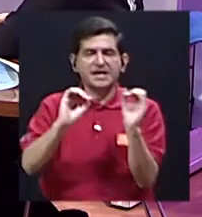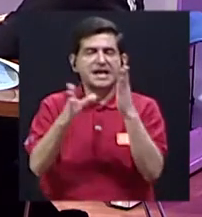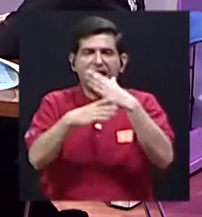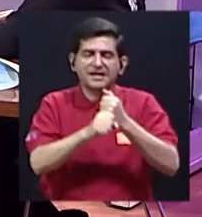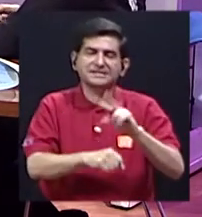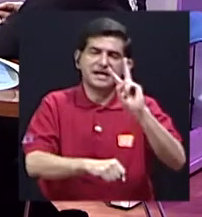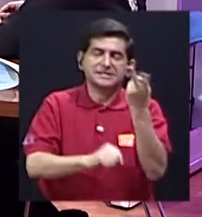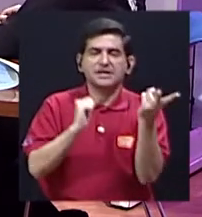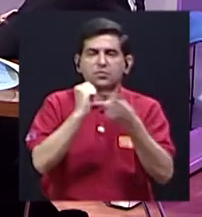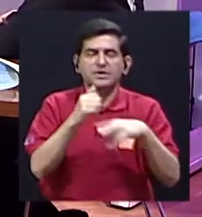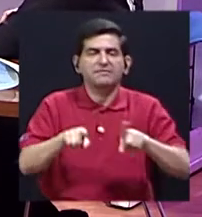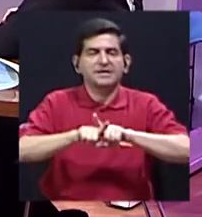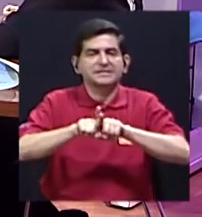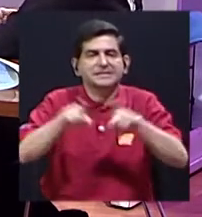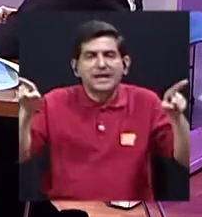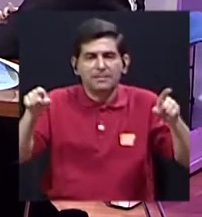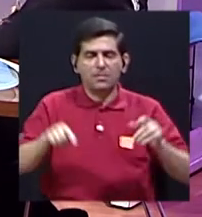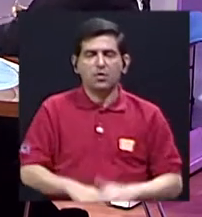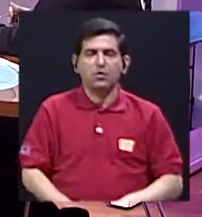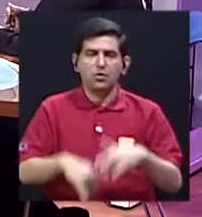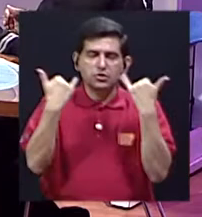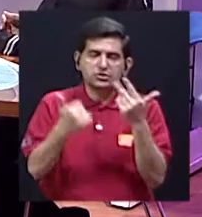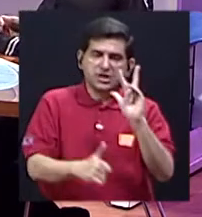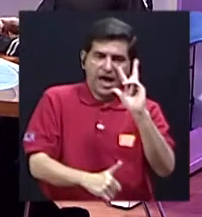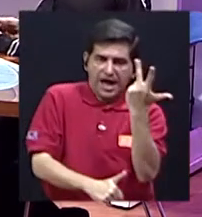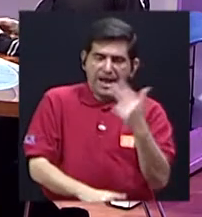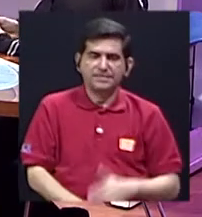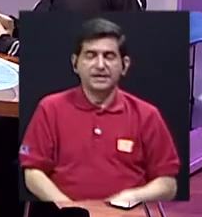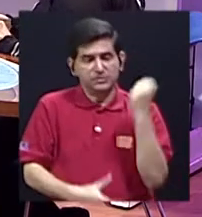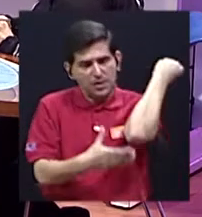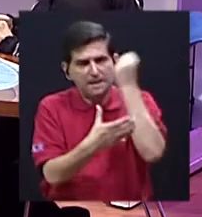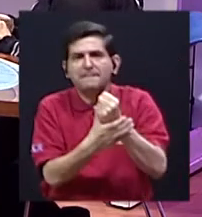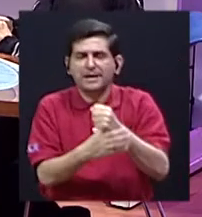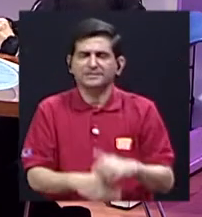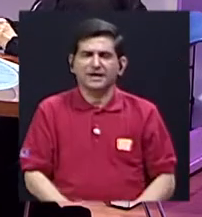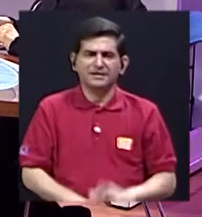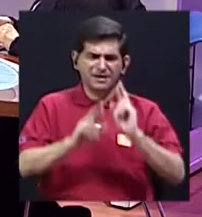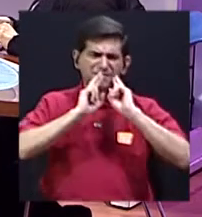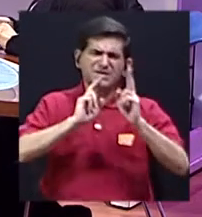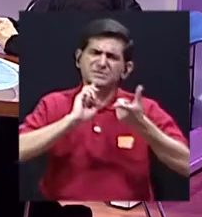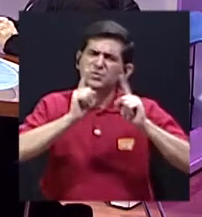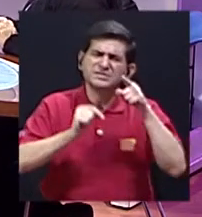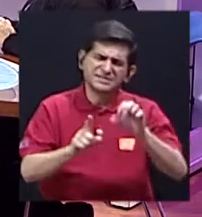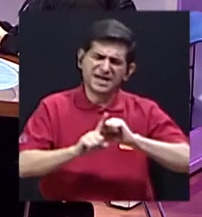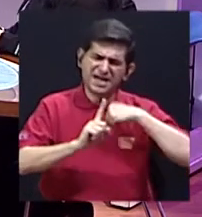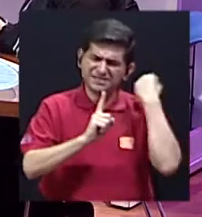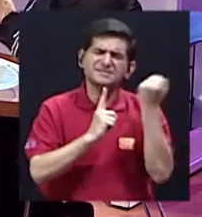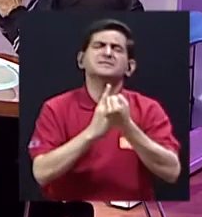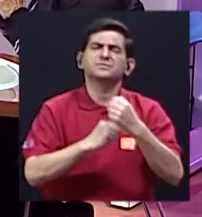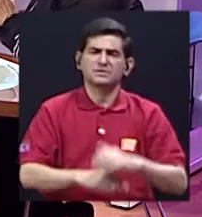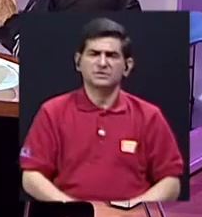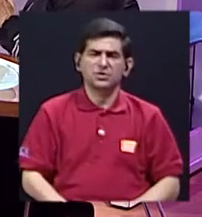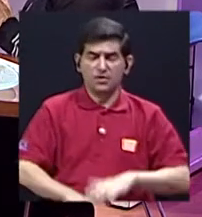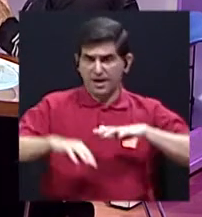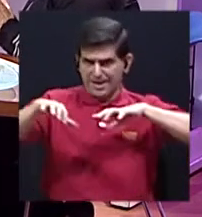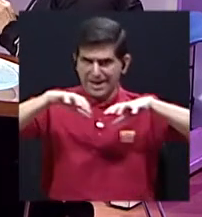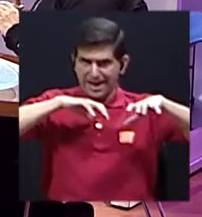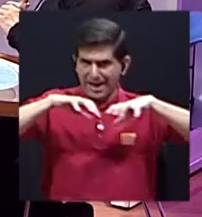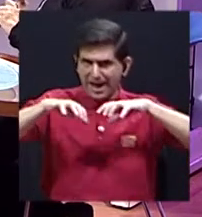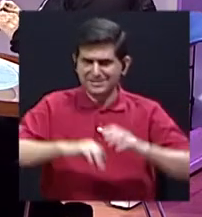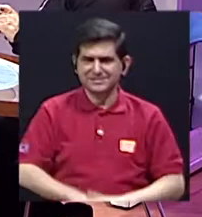hacen nada la segunda vez tampoco asignada y ya la tercera vez la mata qué respuesta puede dar a estos casos y qué acciones